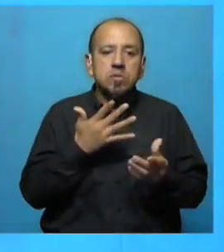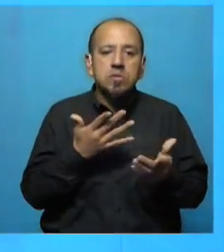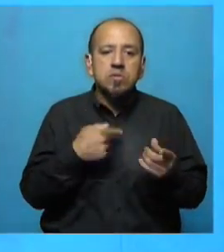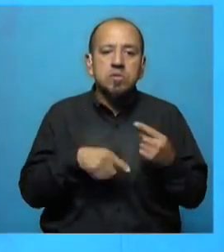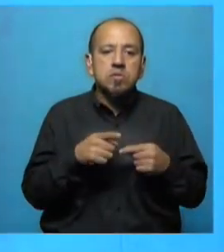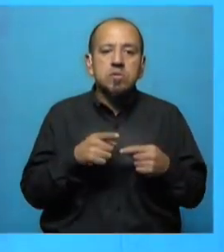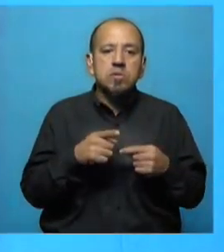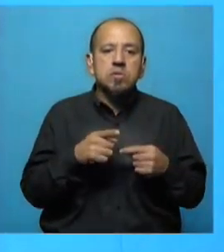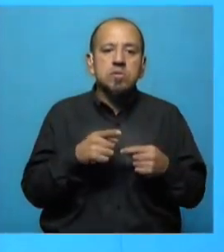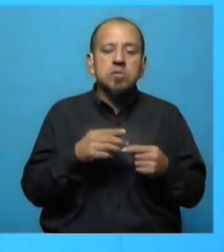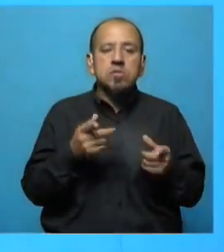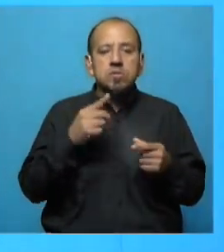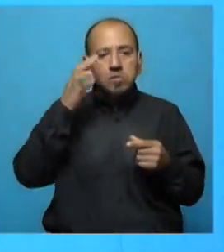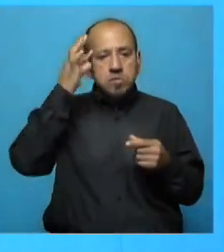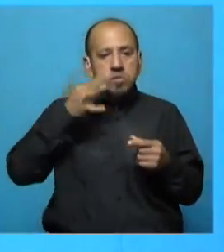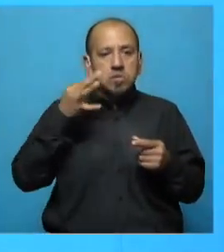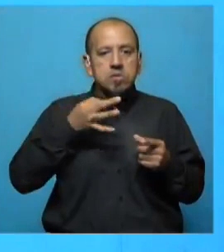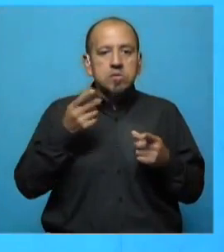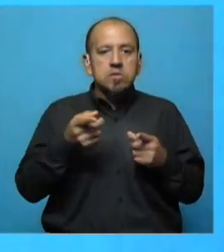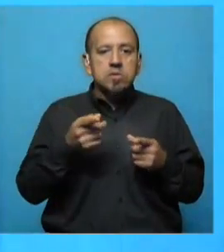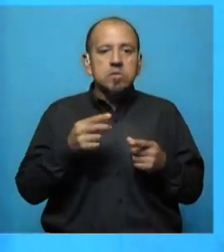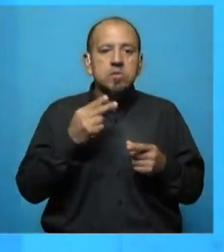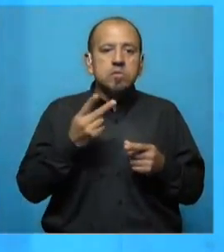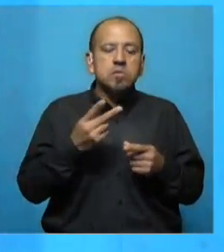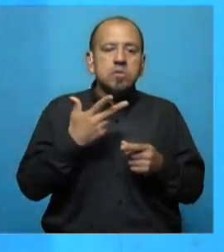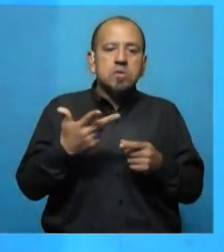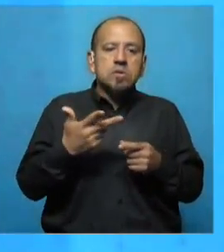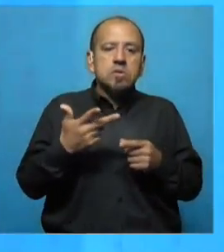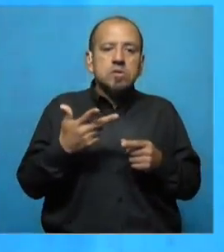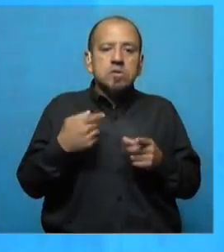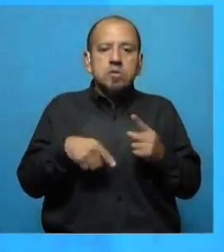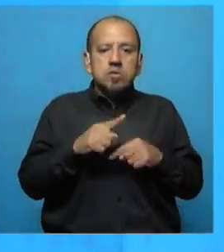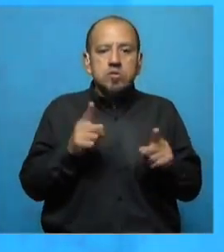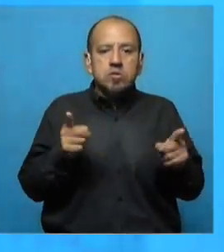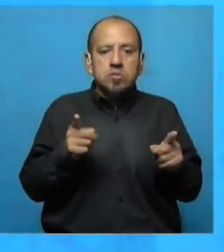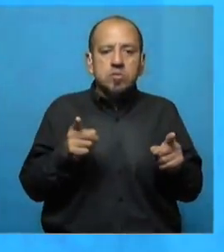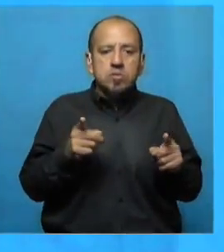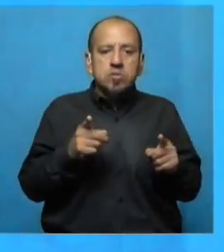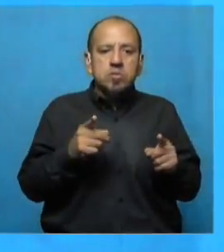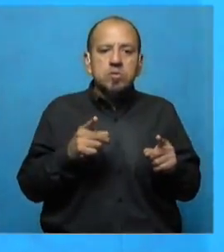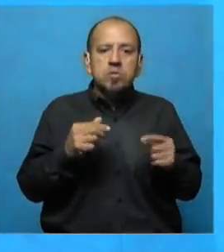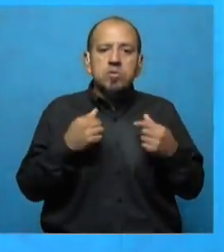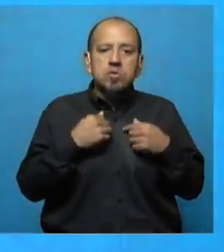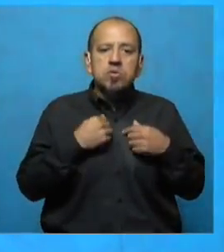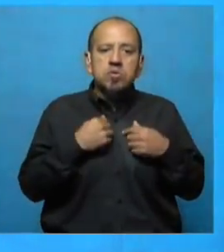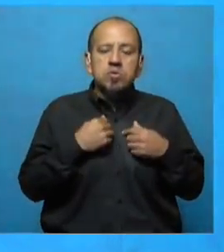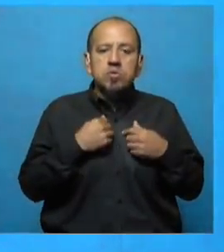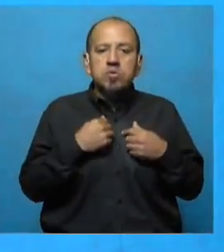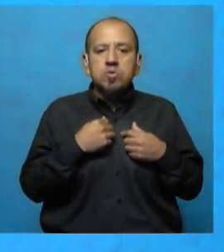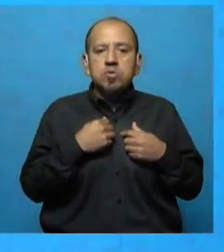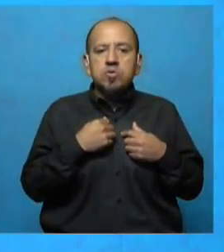la noticia y en realidad al segundo tercer programa descubrimos que no somos un noticiero nosotros teníamos que hablar